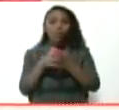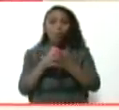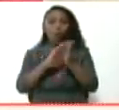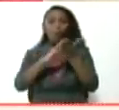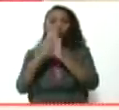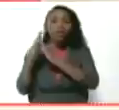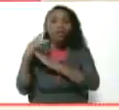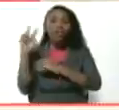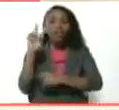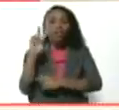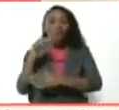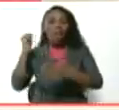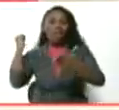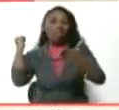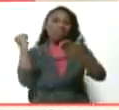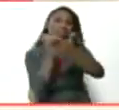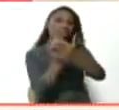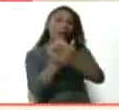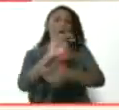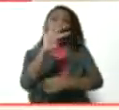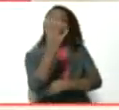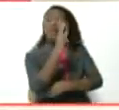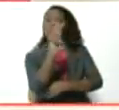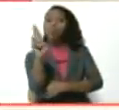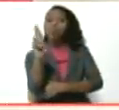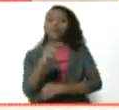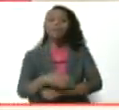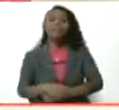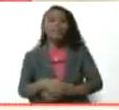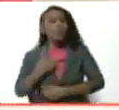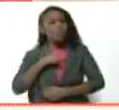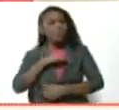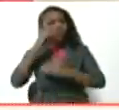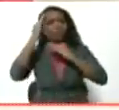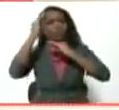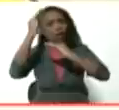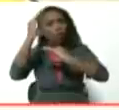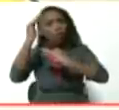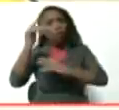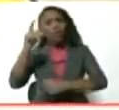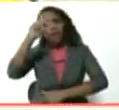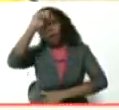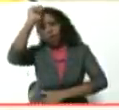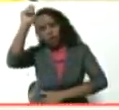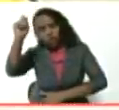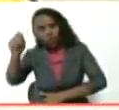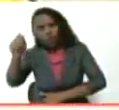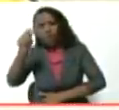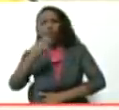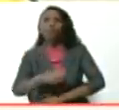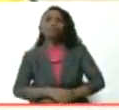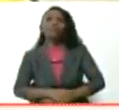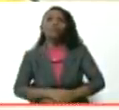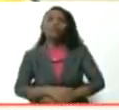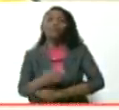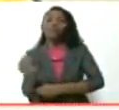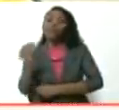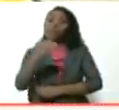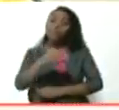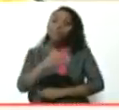de Venezuela fueron asesinados durante la Cuarta República. Nuestro saludo y nuestro reconocimiento. Además,